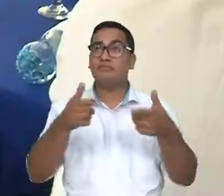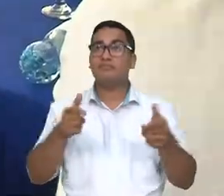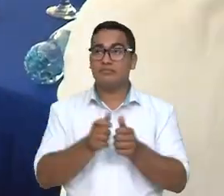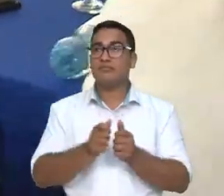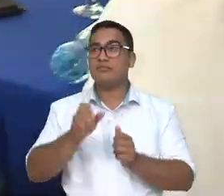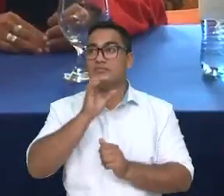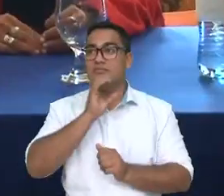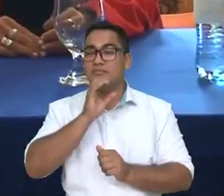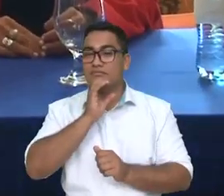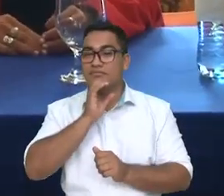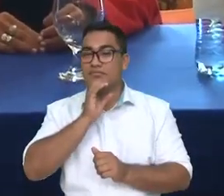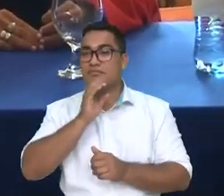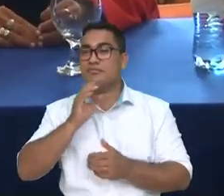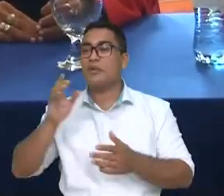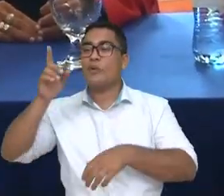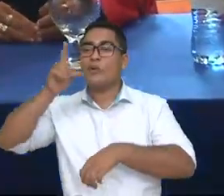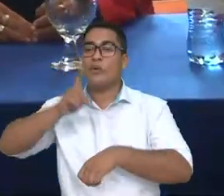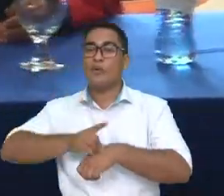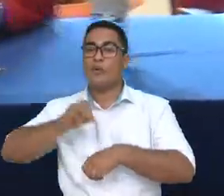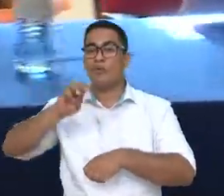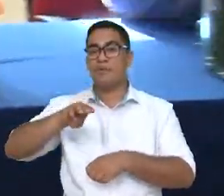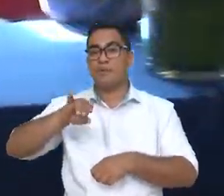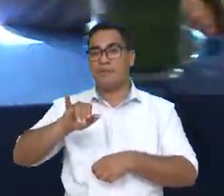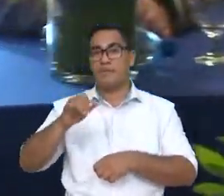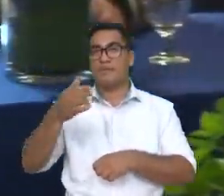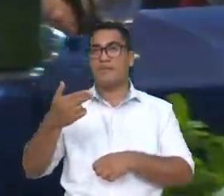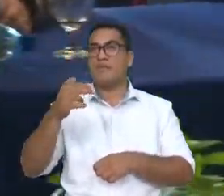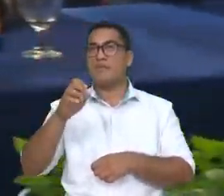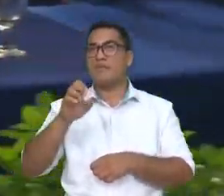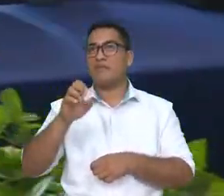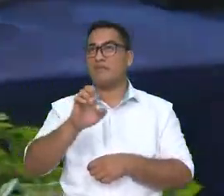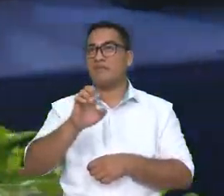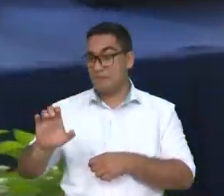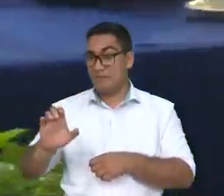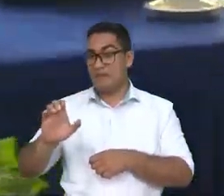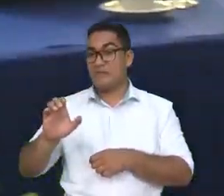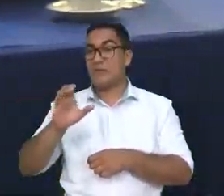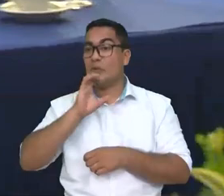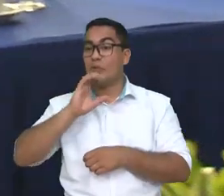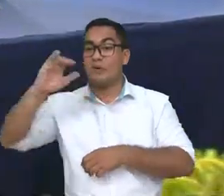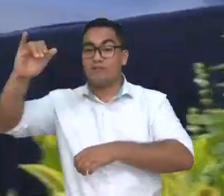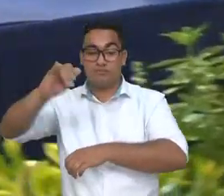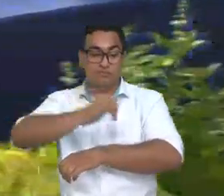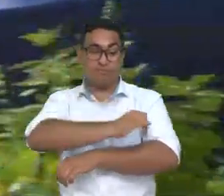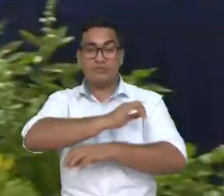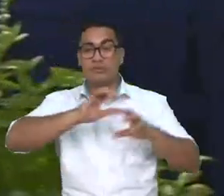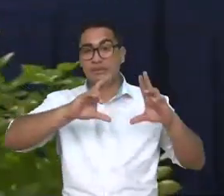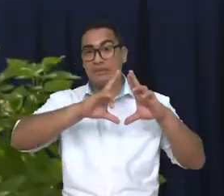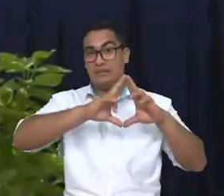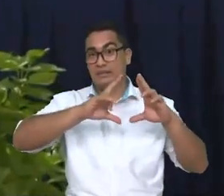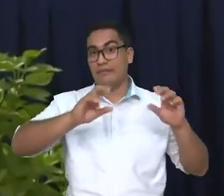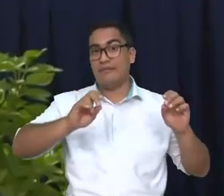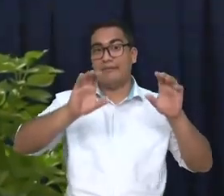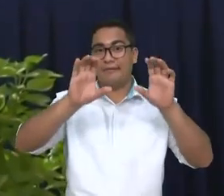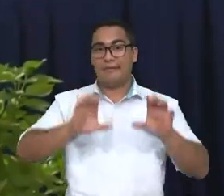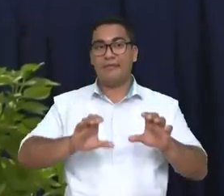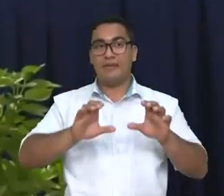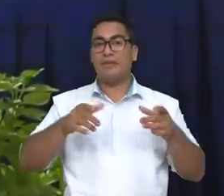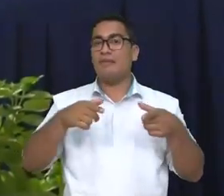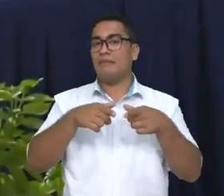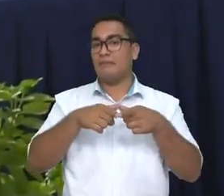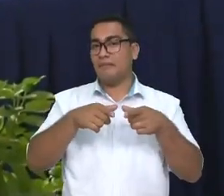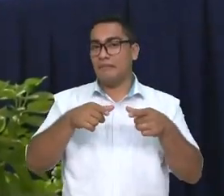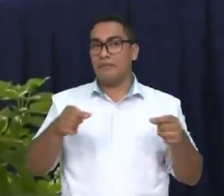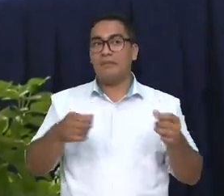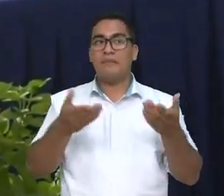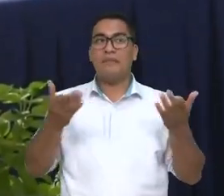doctor Michel Cabrera, que acaban de arribar en esta tarde a Managua para precisamente